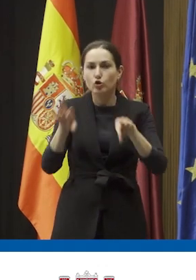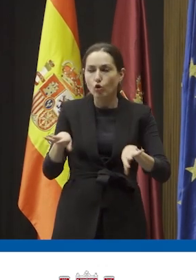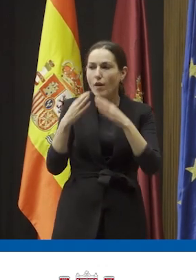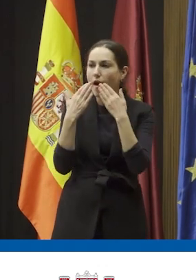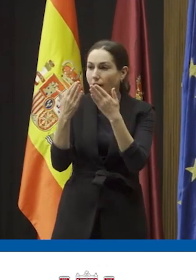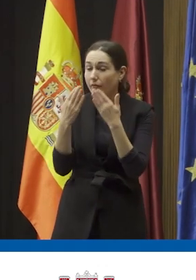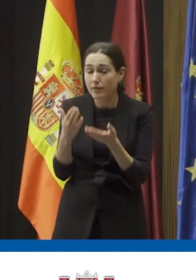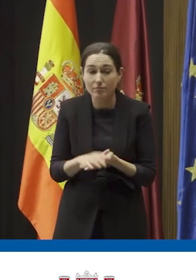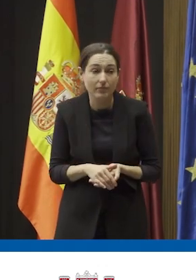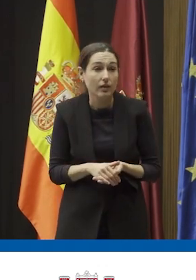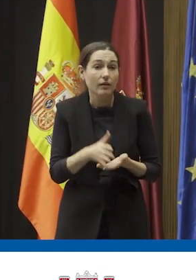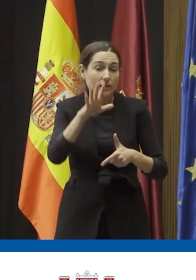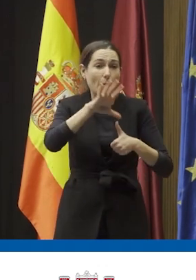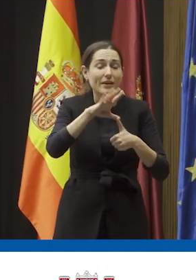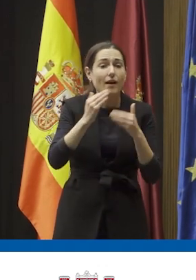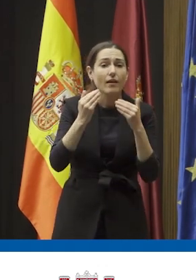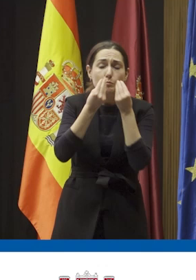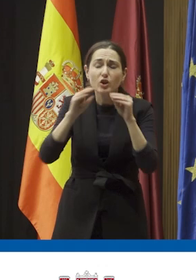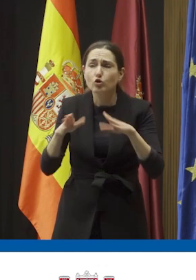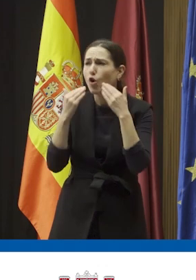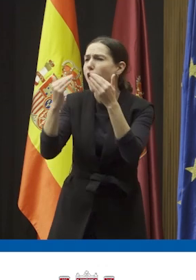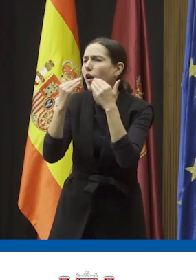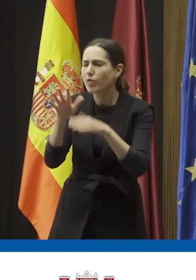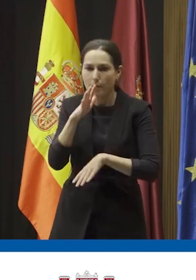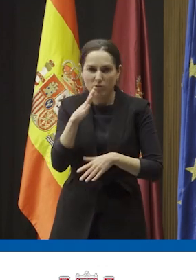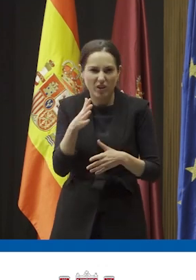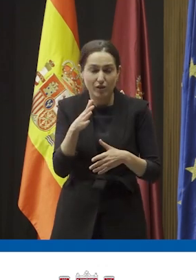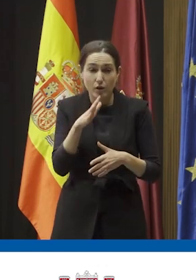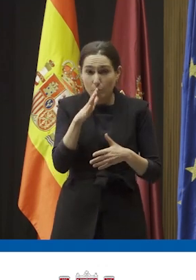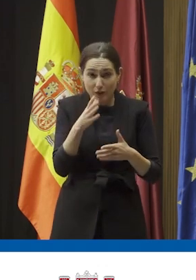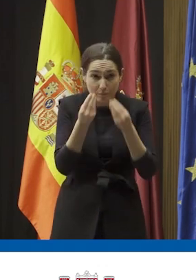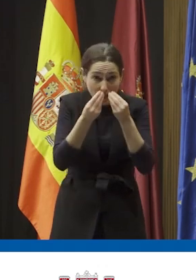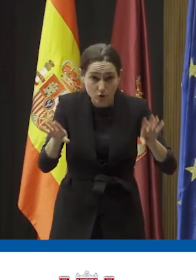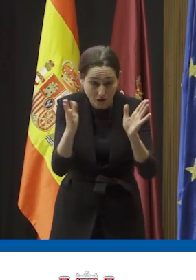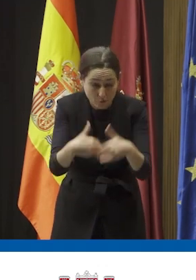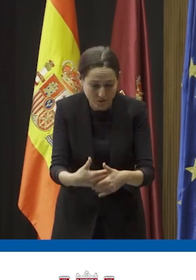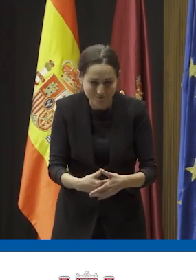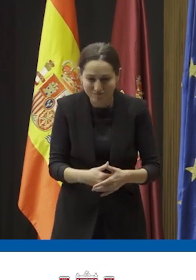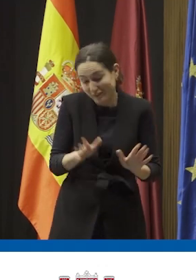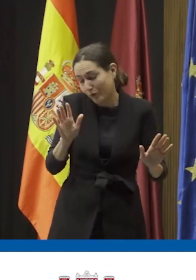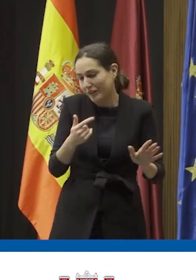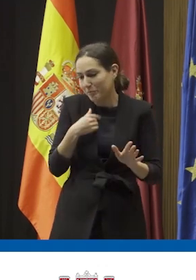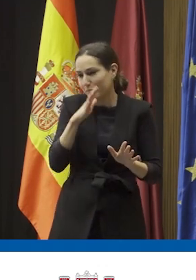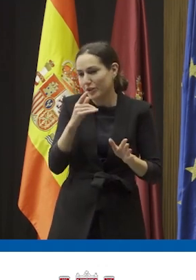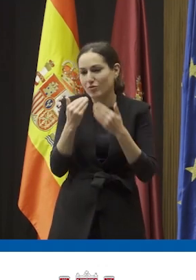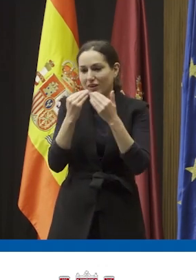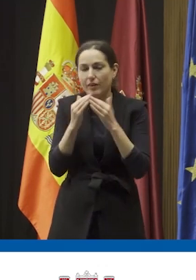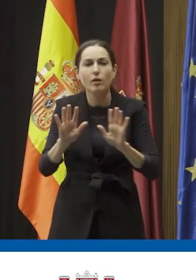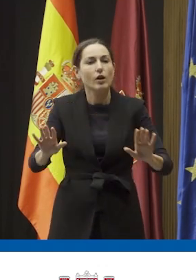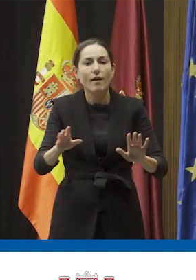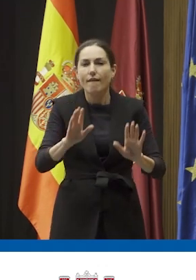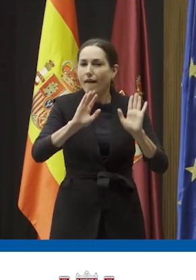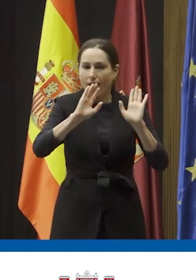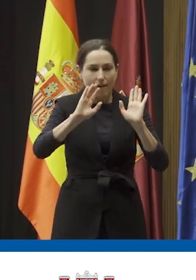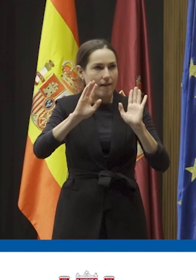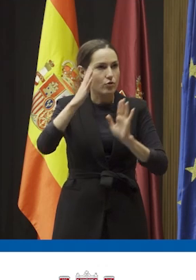Porque no tienen historia. Entonces, 4 cosas para ellos es revolucionario. Bueno, es una pequeña ironía, pero en el fondo son respetuosos y